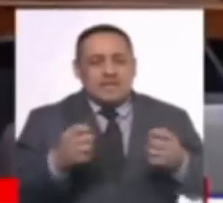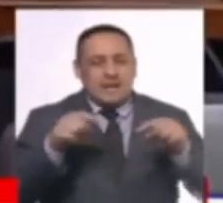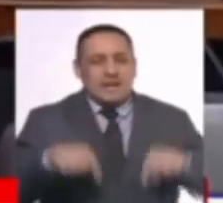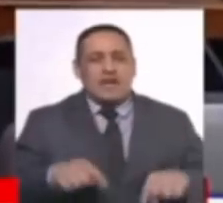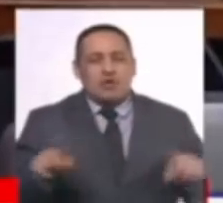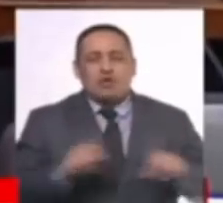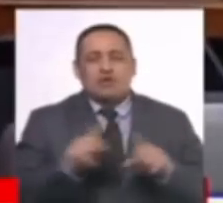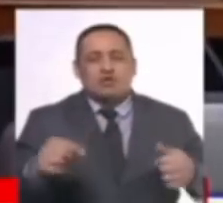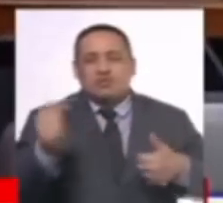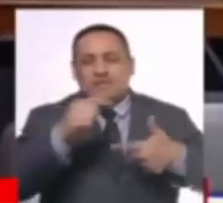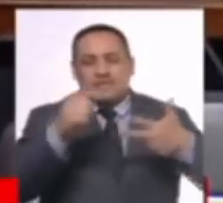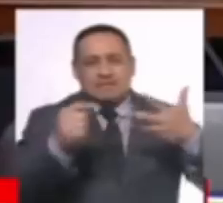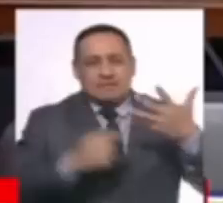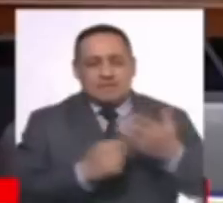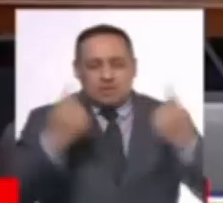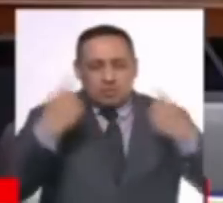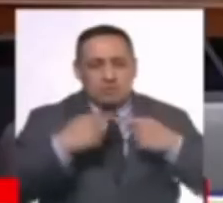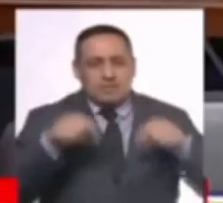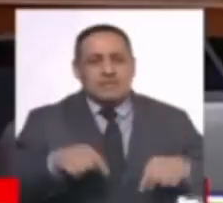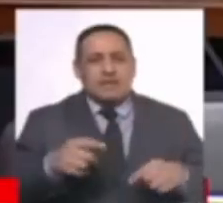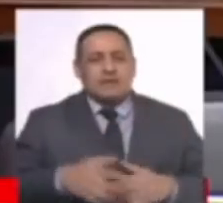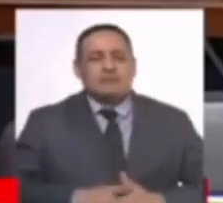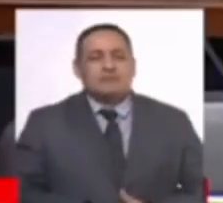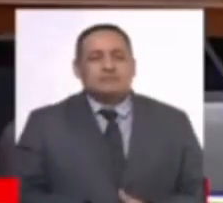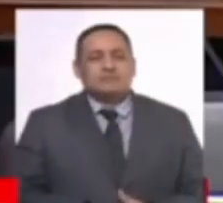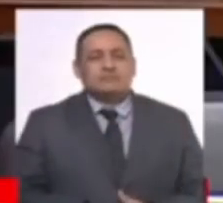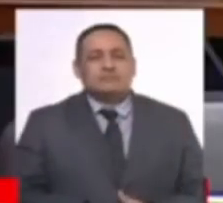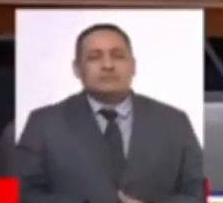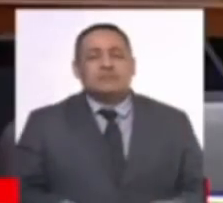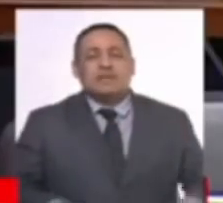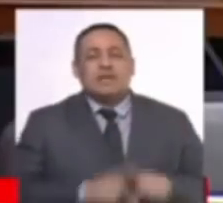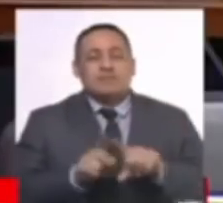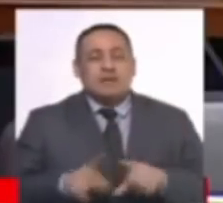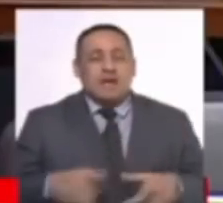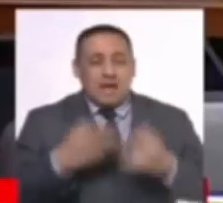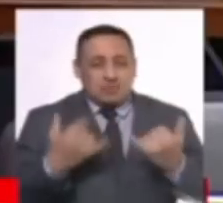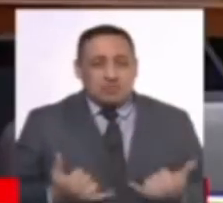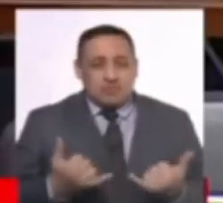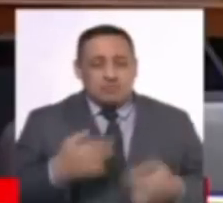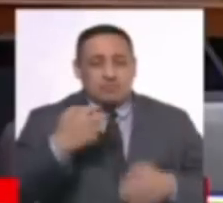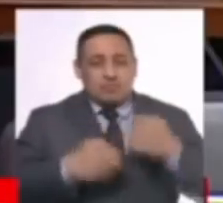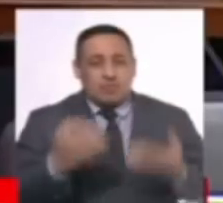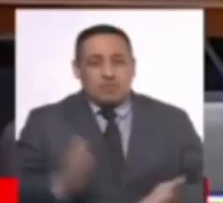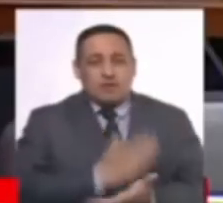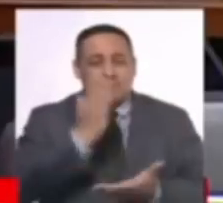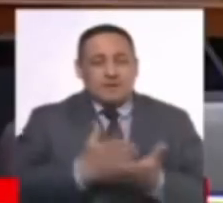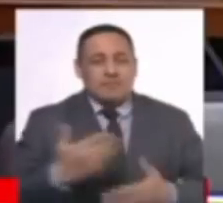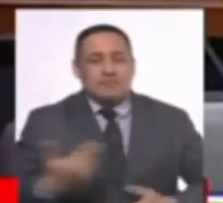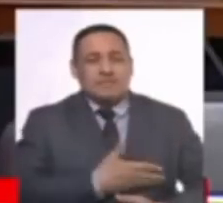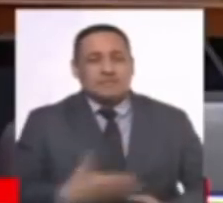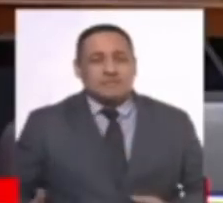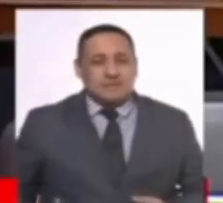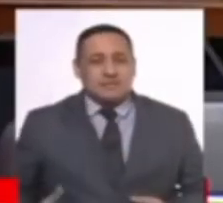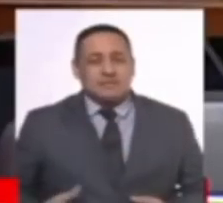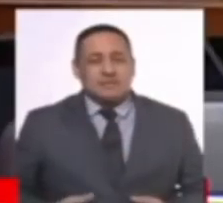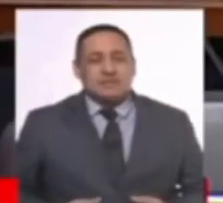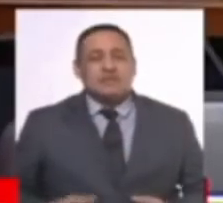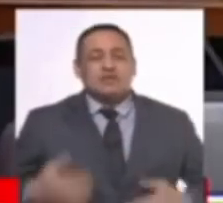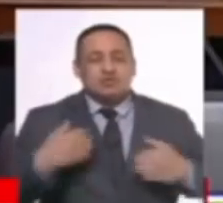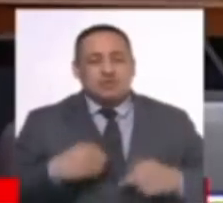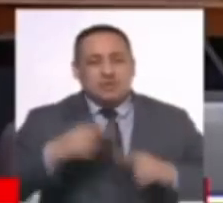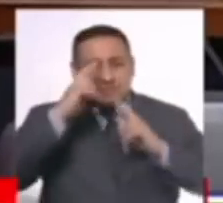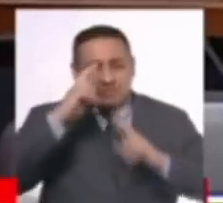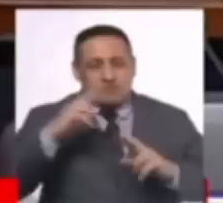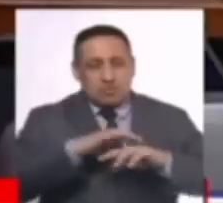que no reúne las condiciones morales para ello. En el caso actual, el presidente, institución a la que yo